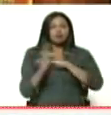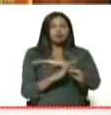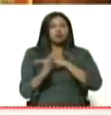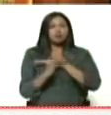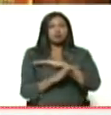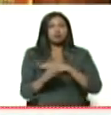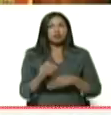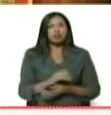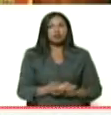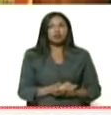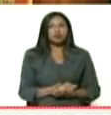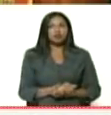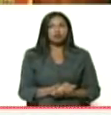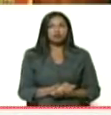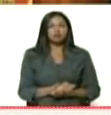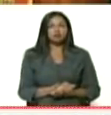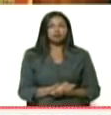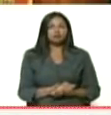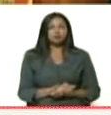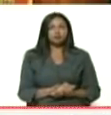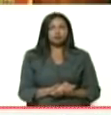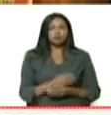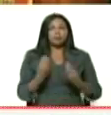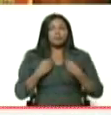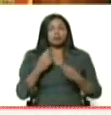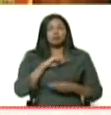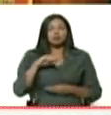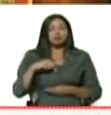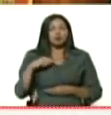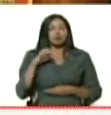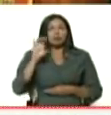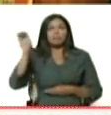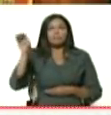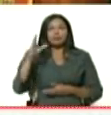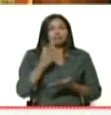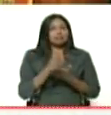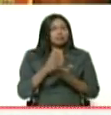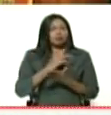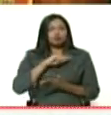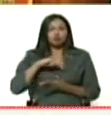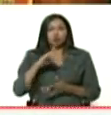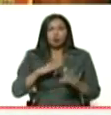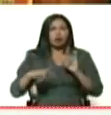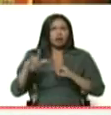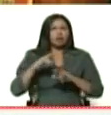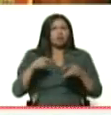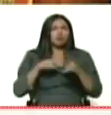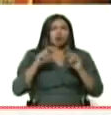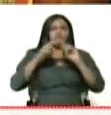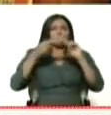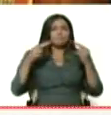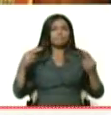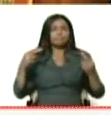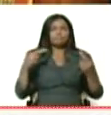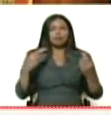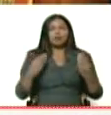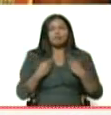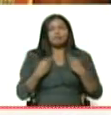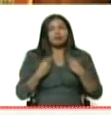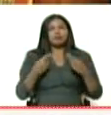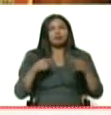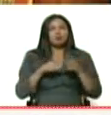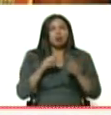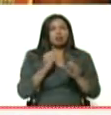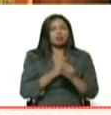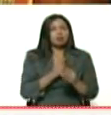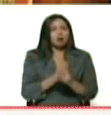y la vida de nuestro país. Eso es lo que siempre queremos. Paz, vida,